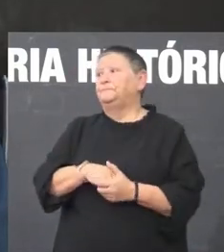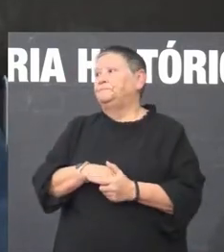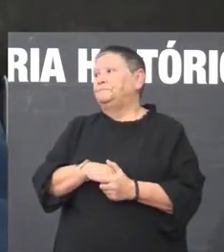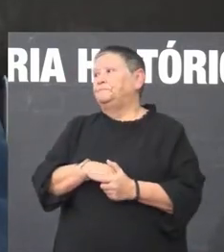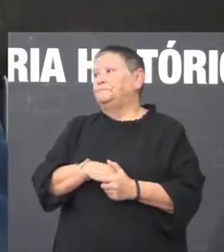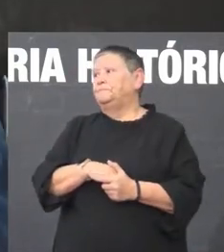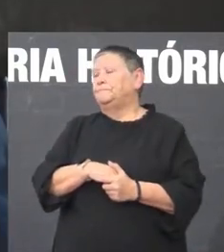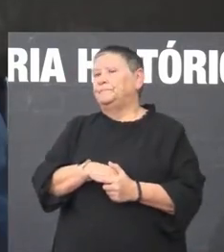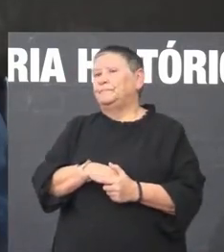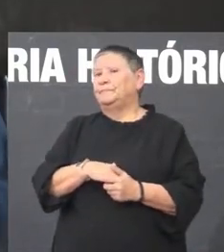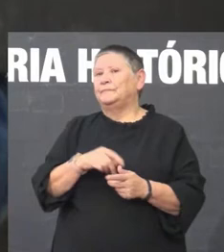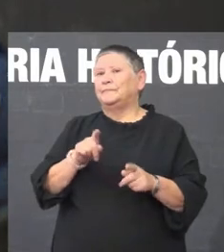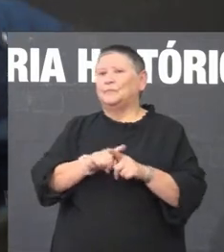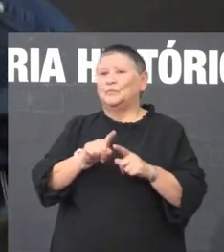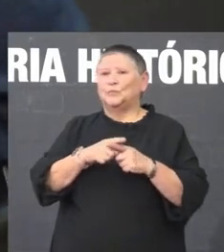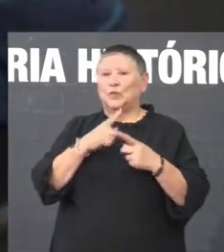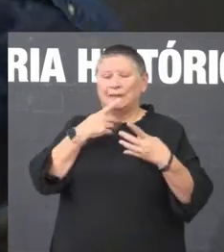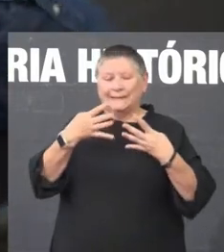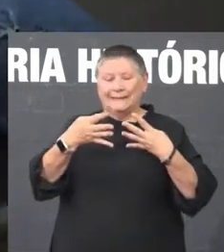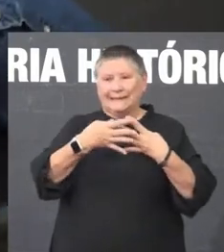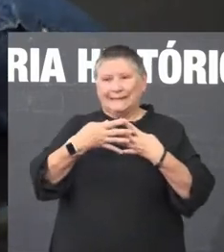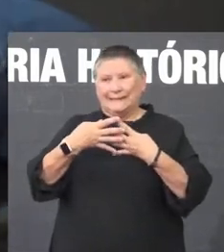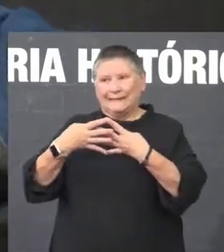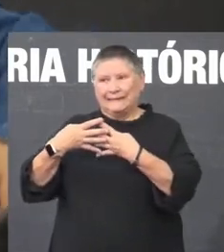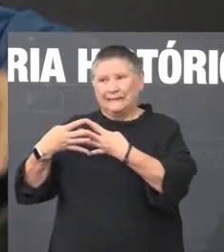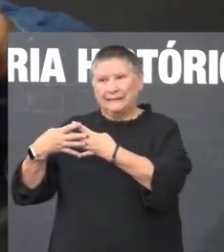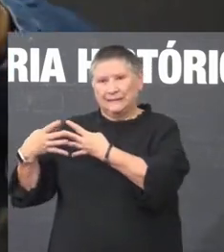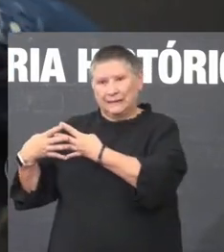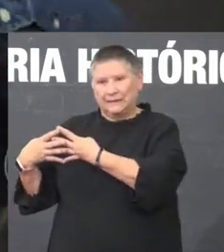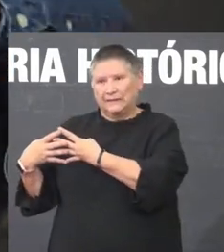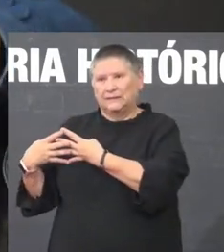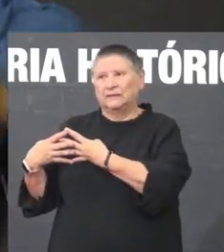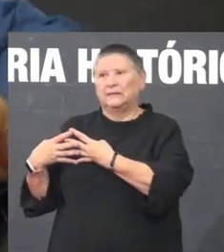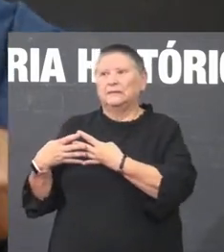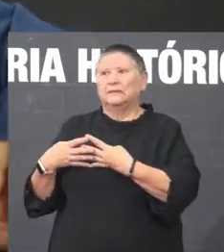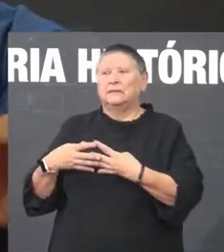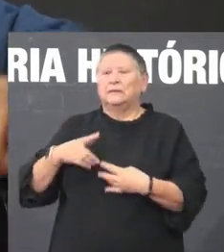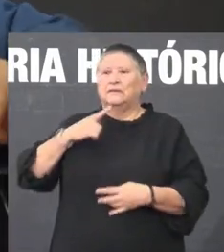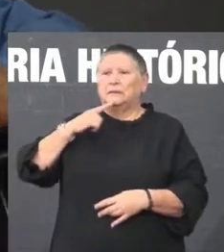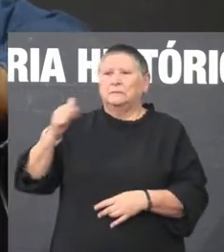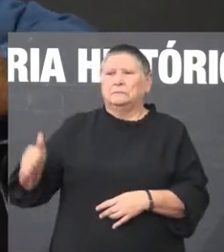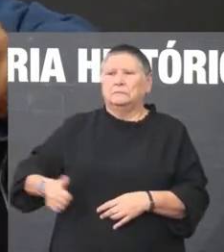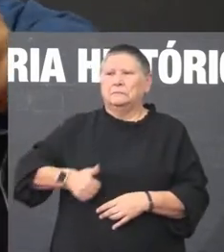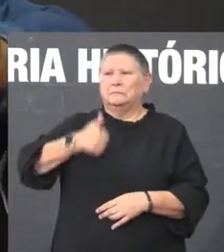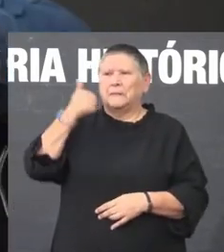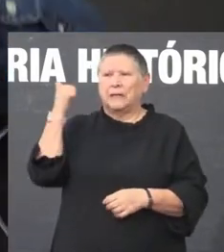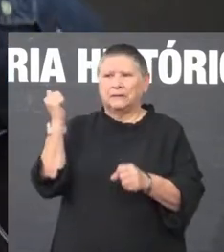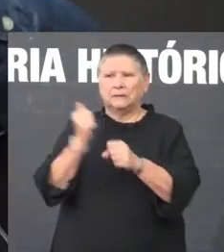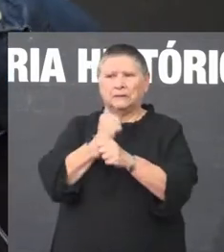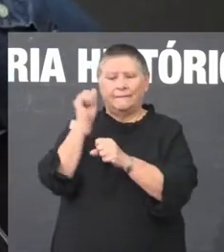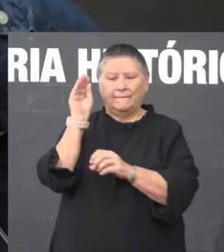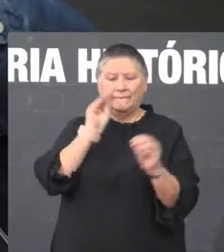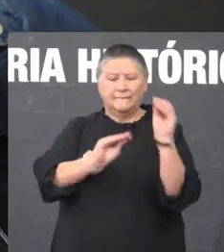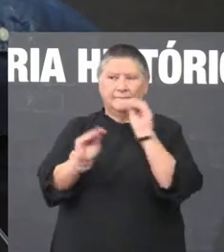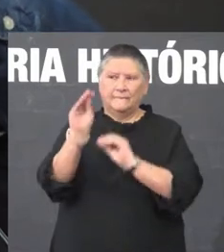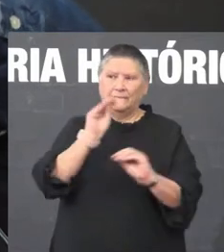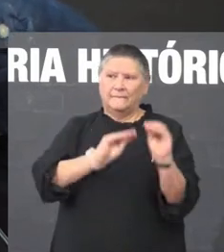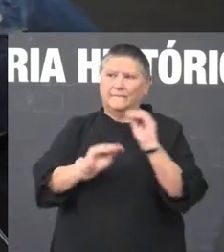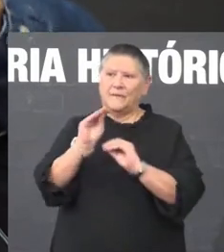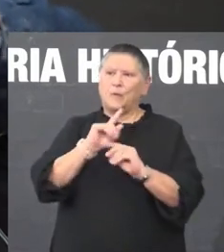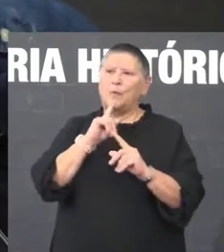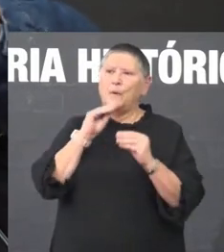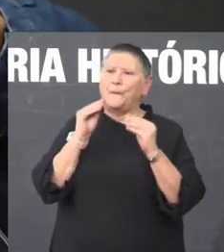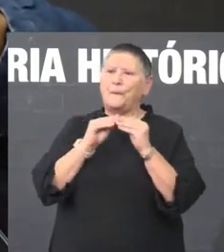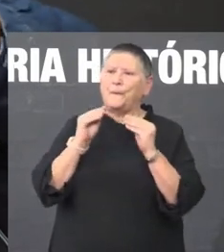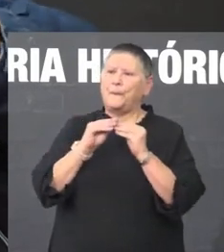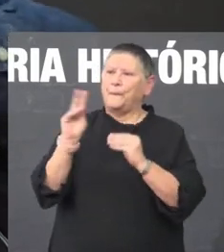y con una sintaxis mucho más, digamos, más trabajada y con un verbo